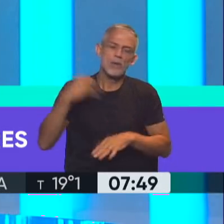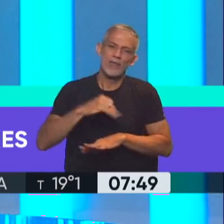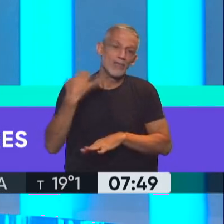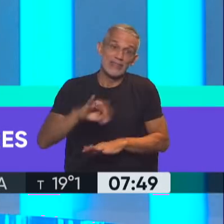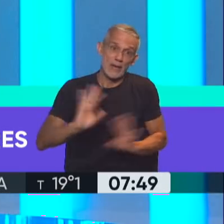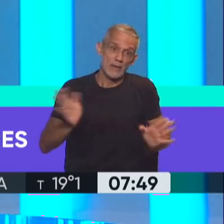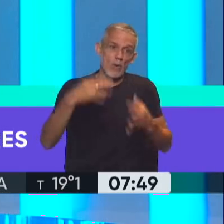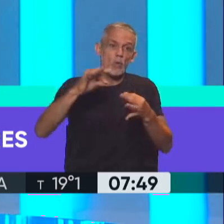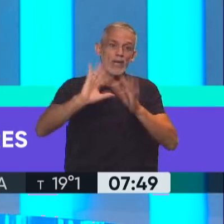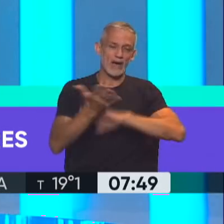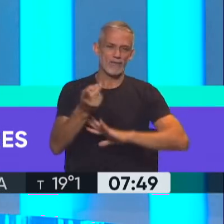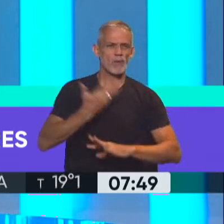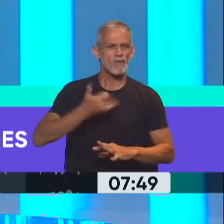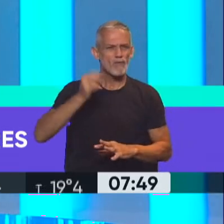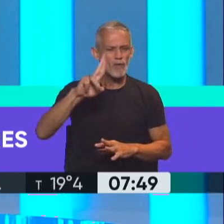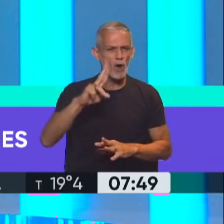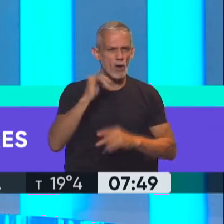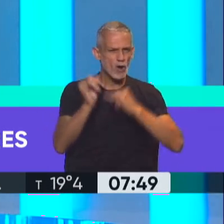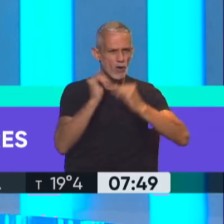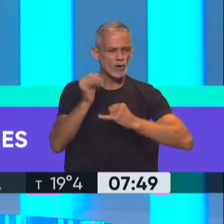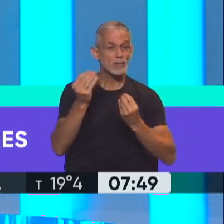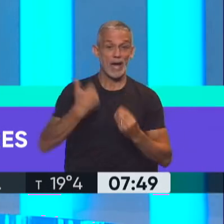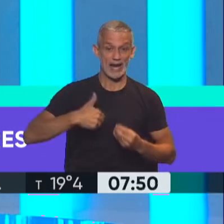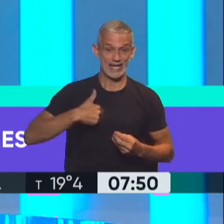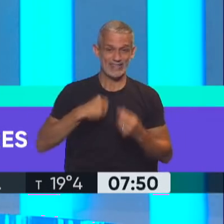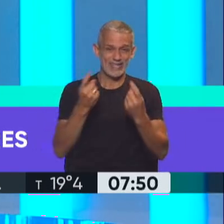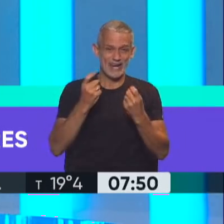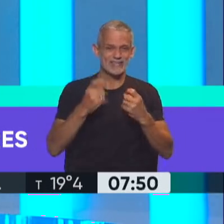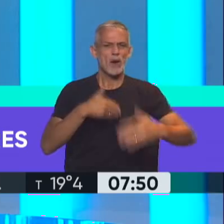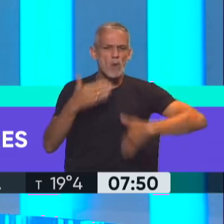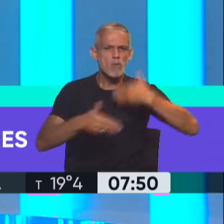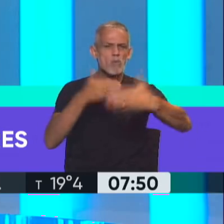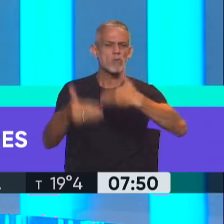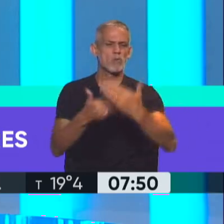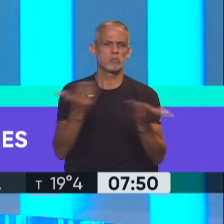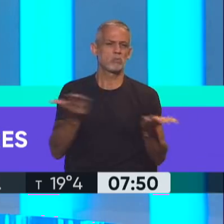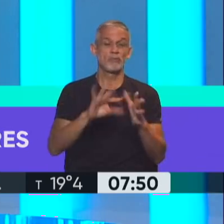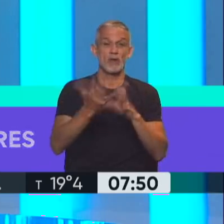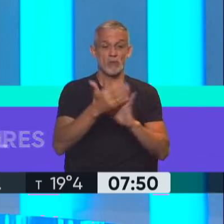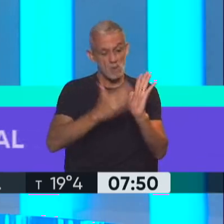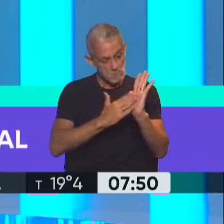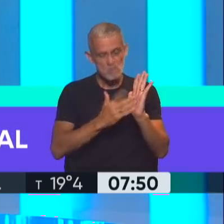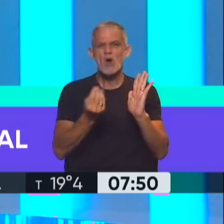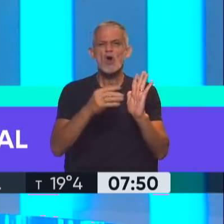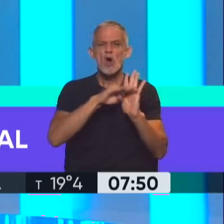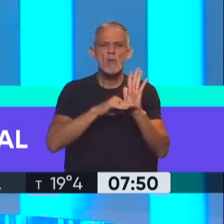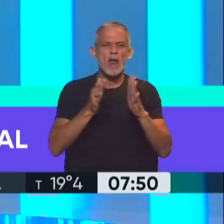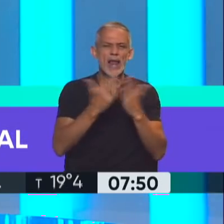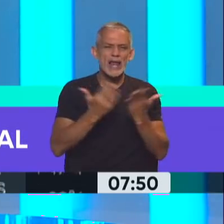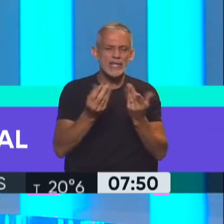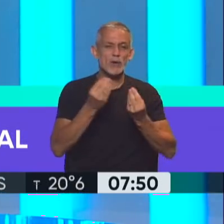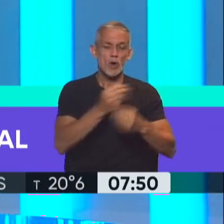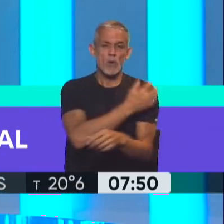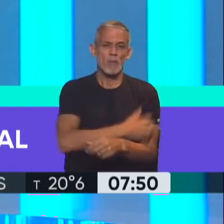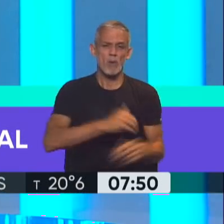flor comentaba hace un ratito que argentina necesita crecer no hay muchas recetas en los libros de economía para reducir la